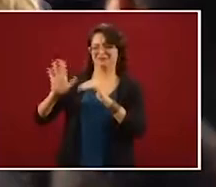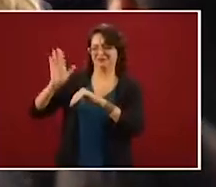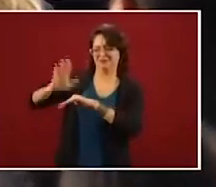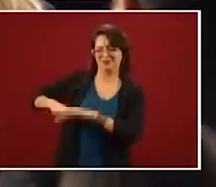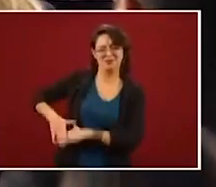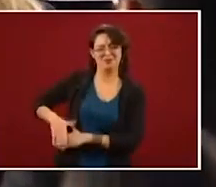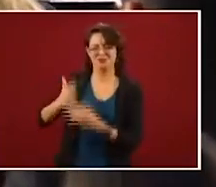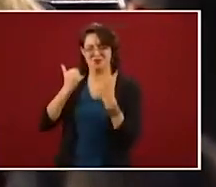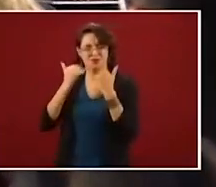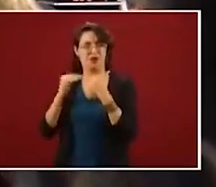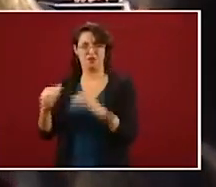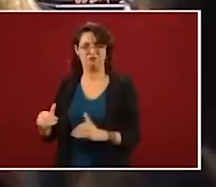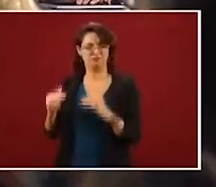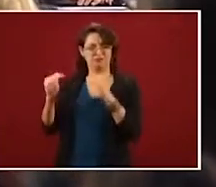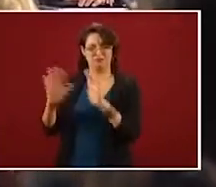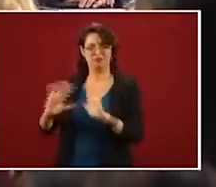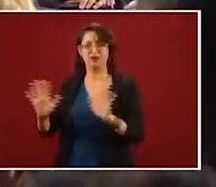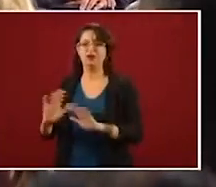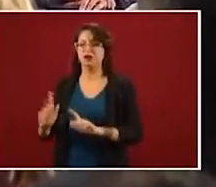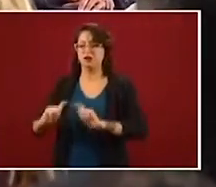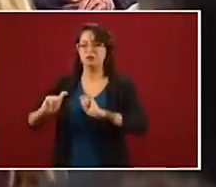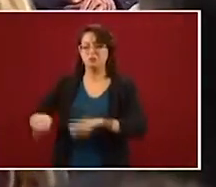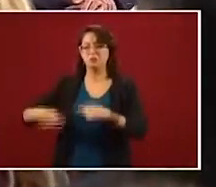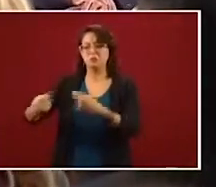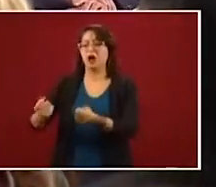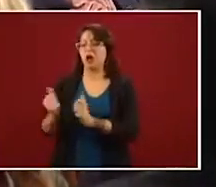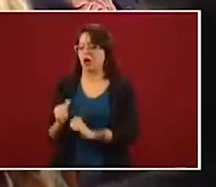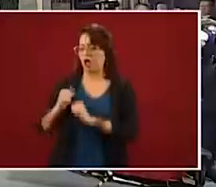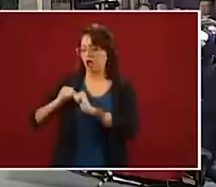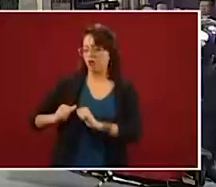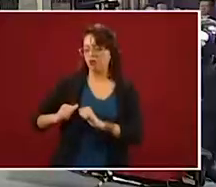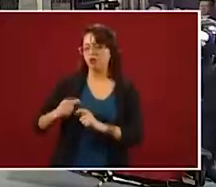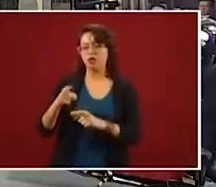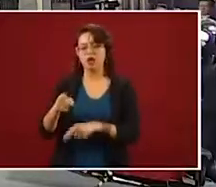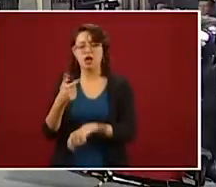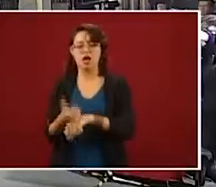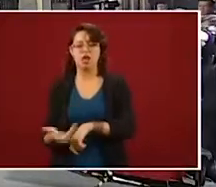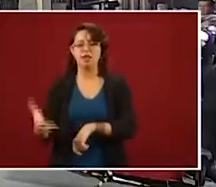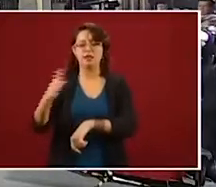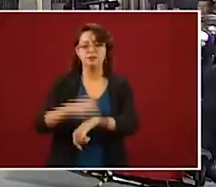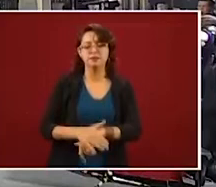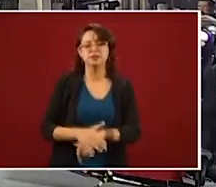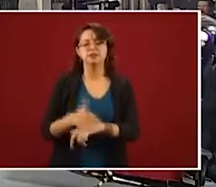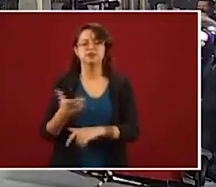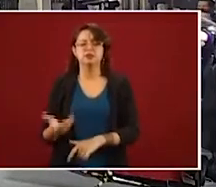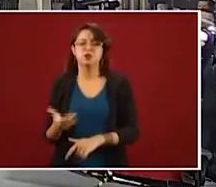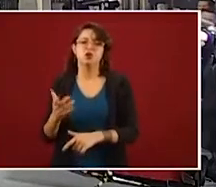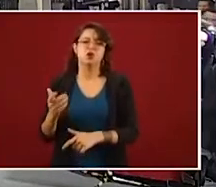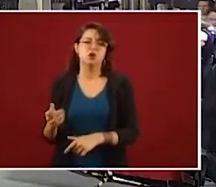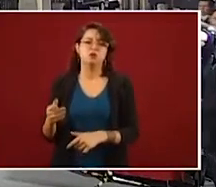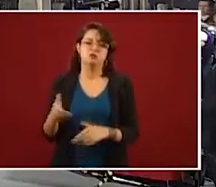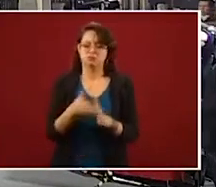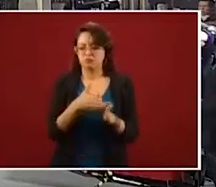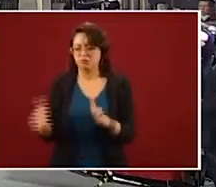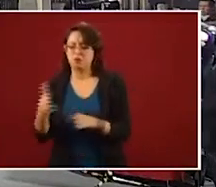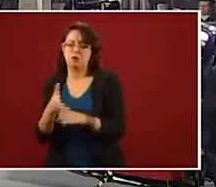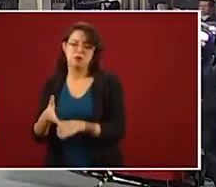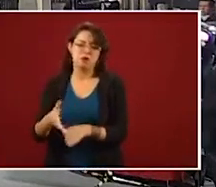de la anterior administración. En la primera lámina que tengo ahí están básicamente